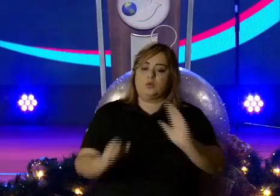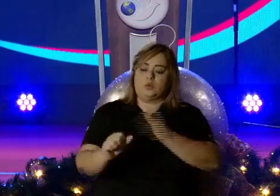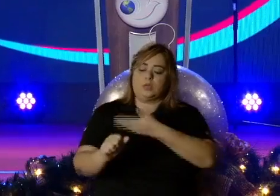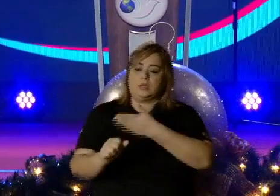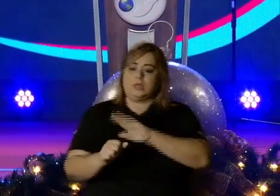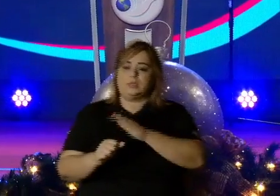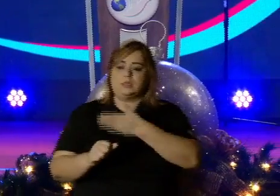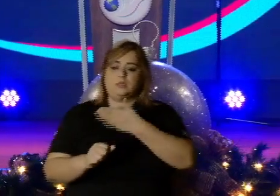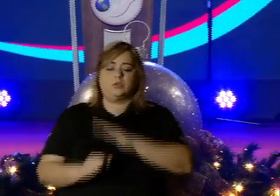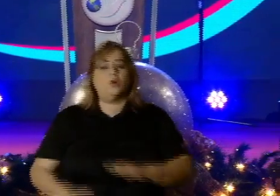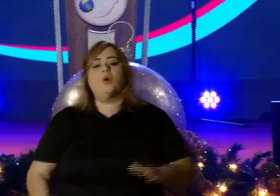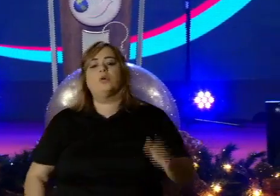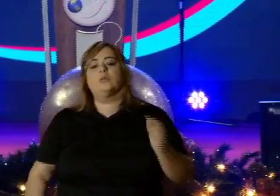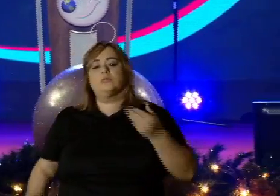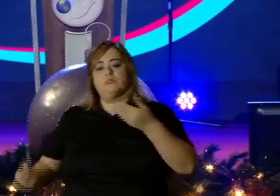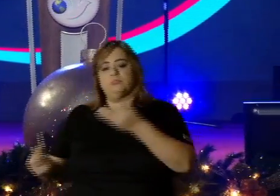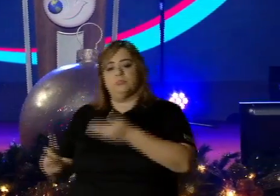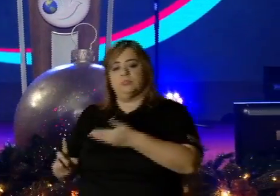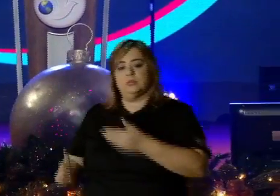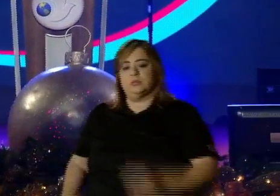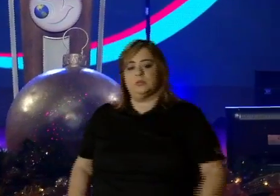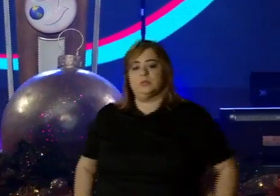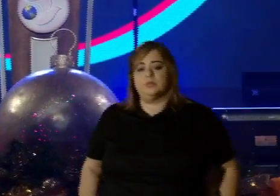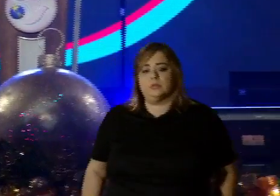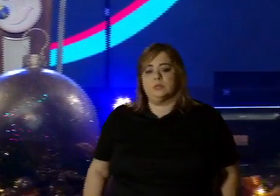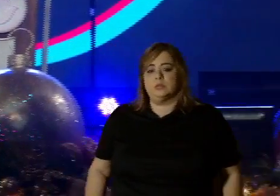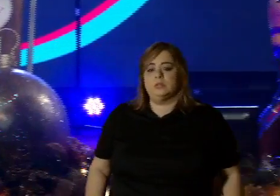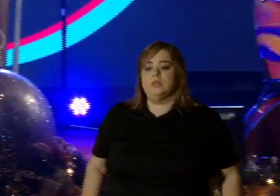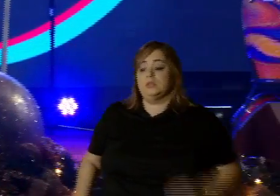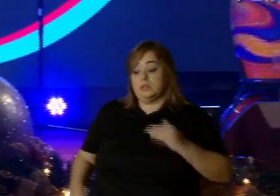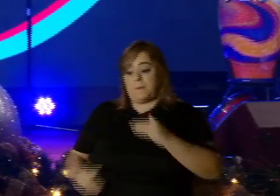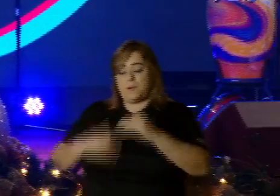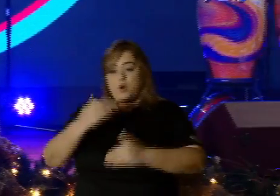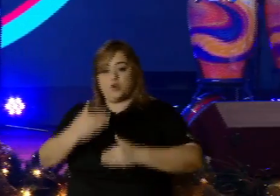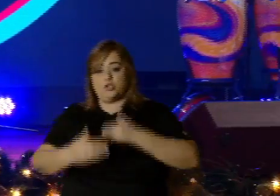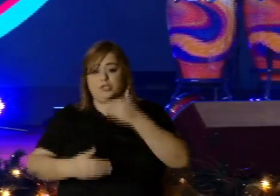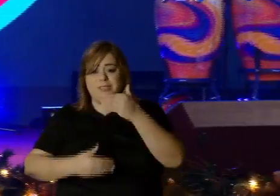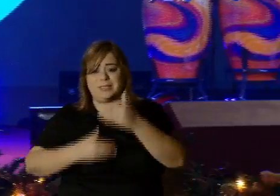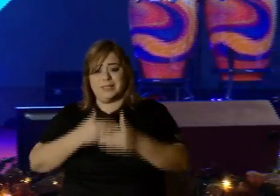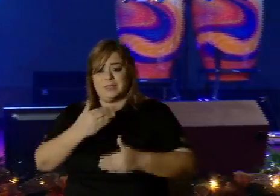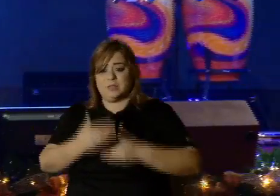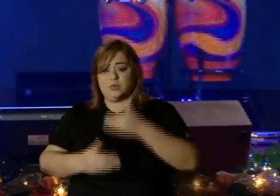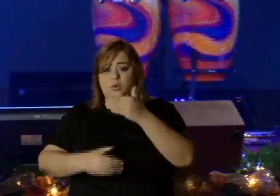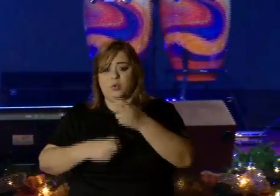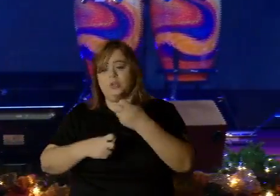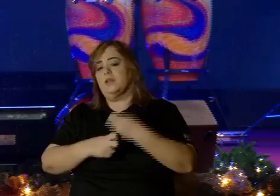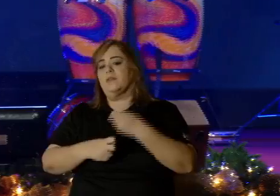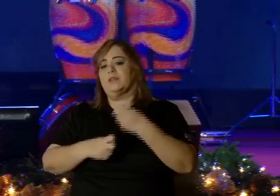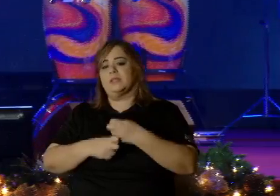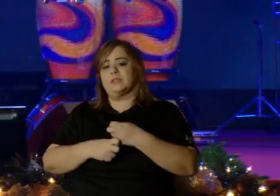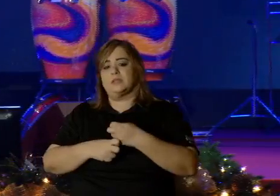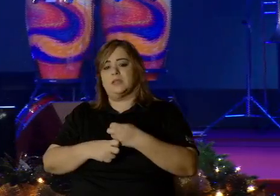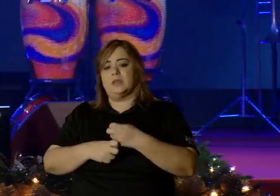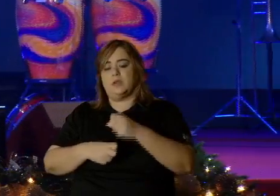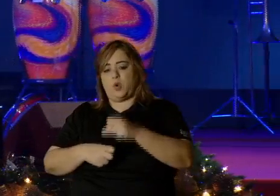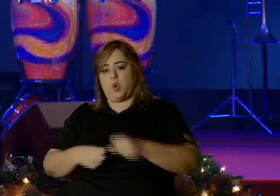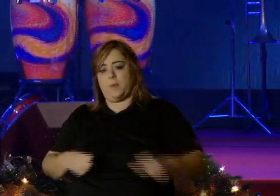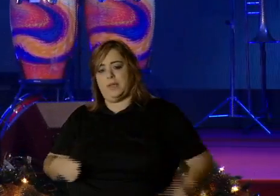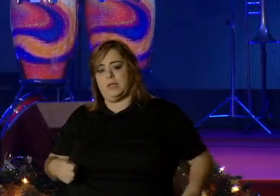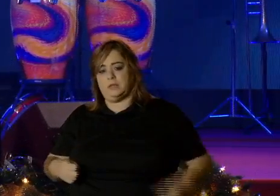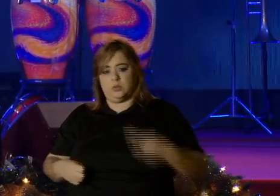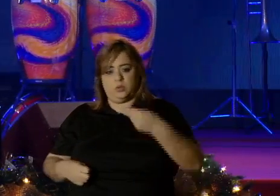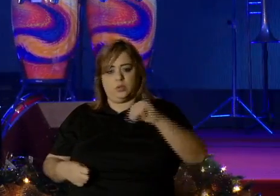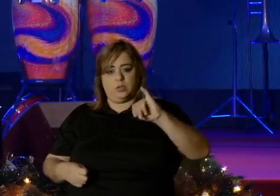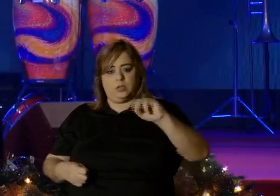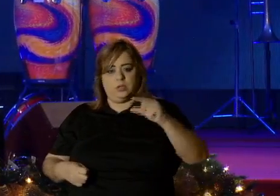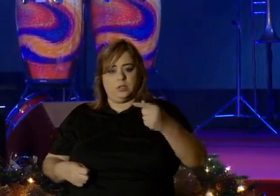todo el pasillo. Y por dentro yo decía, voy a pasar por el fuego. Estoy pasando por el fuego. Qué difícil es esto, Señor. Yo